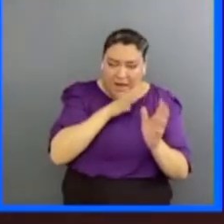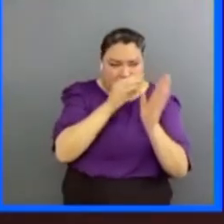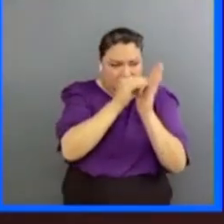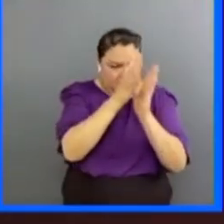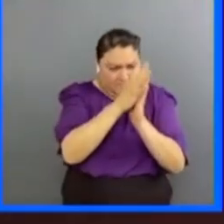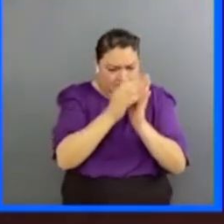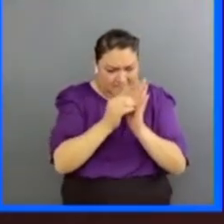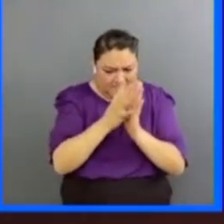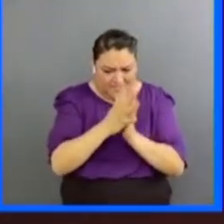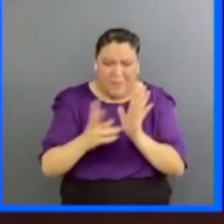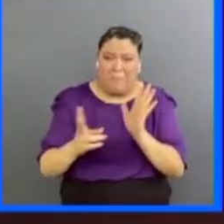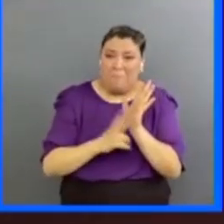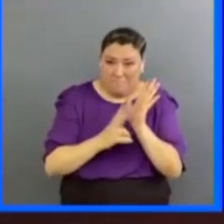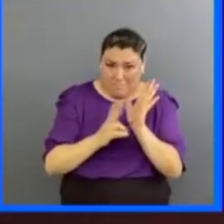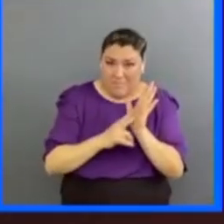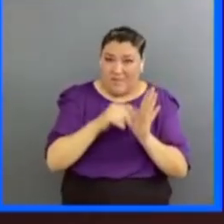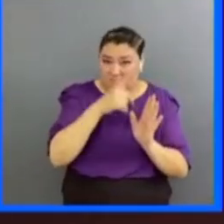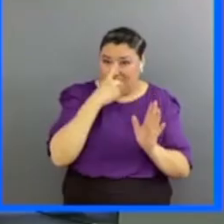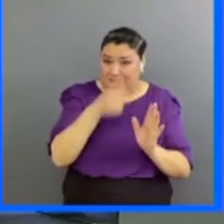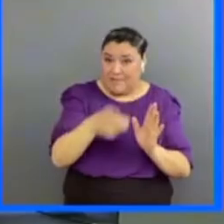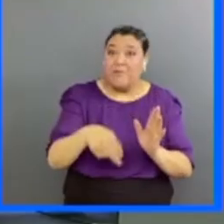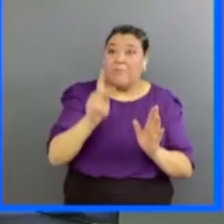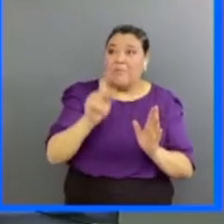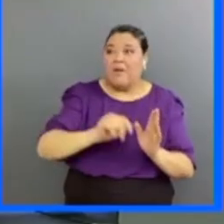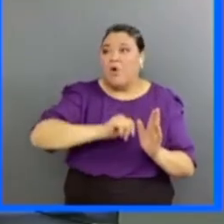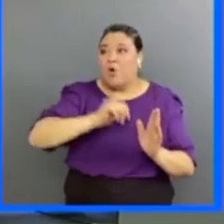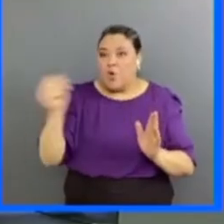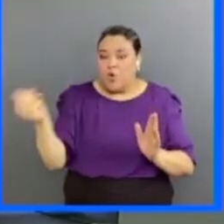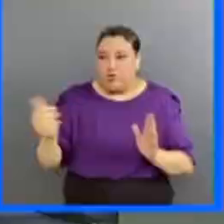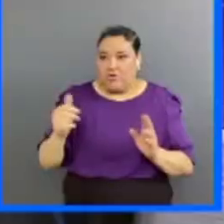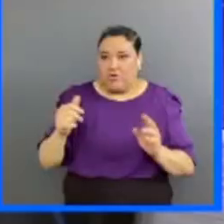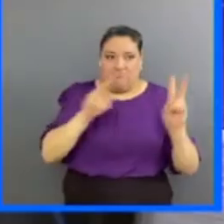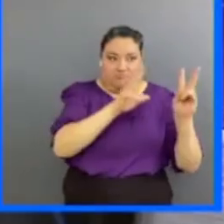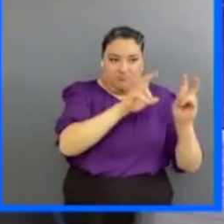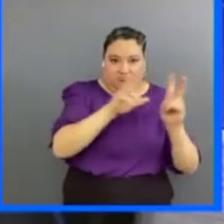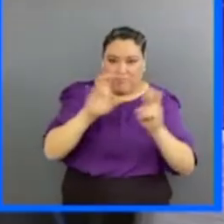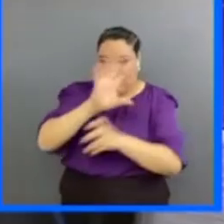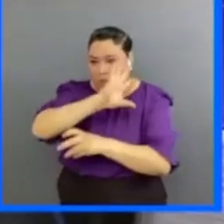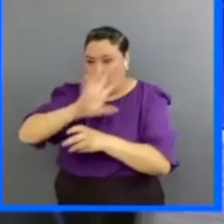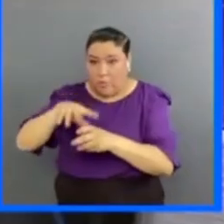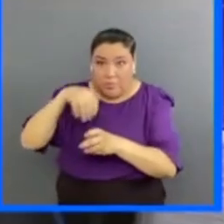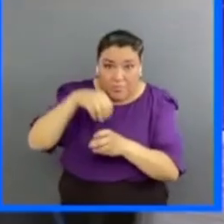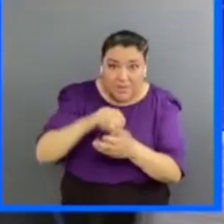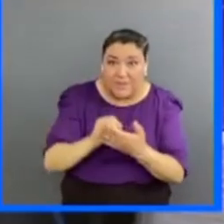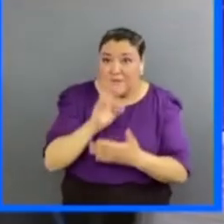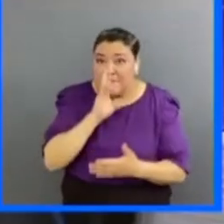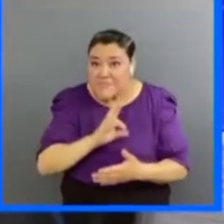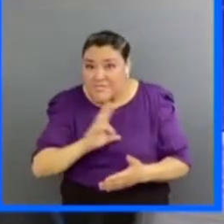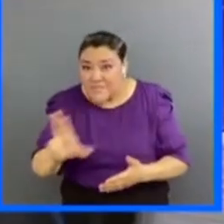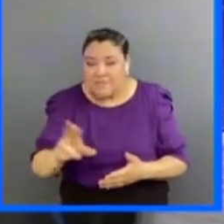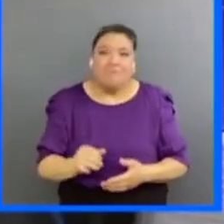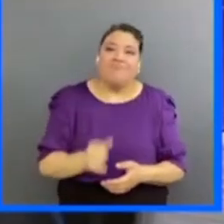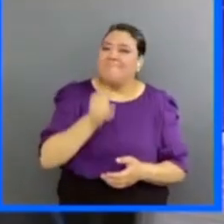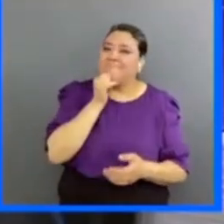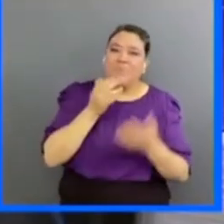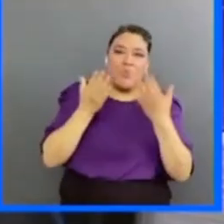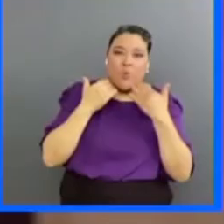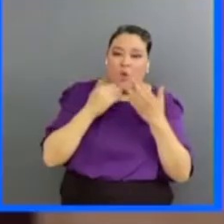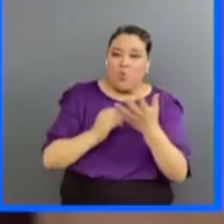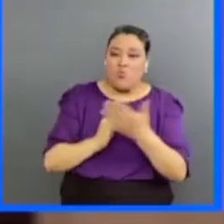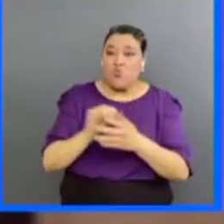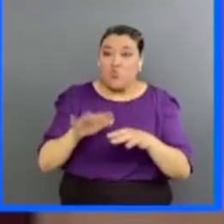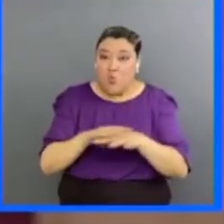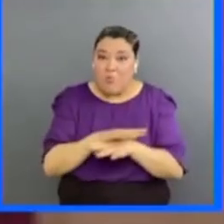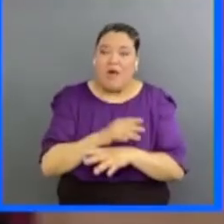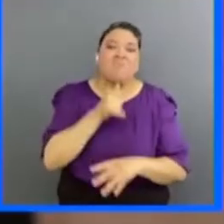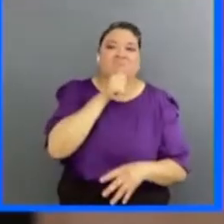según mencionaron, pero no existen tesis de todas las sentencias de amparo en los que la Corte haya establecido o cambiado un criterio relevante.